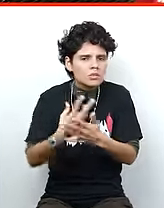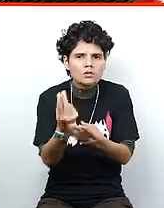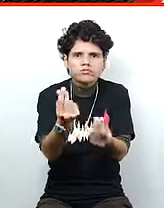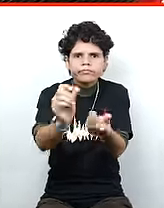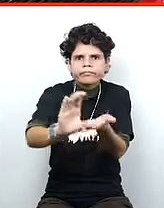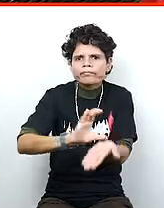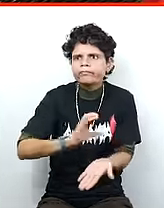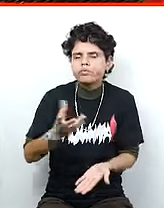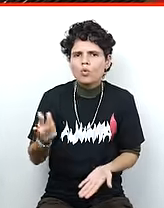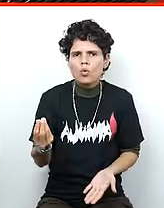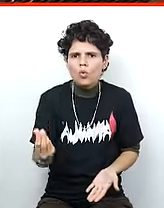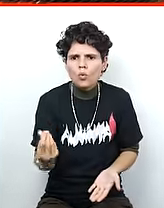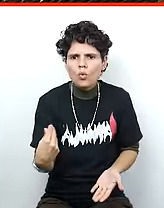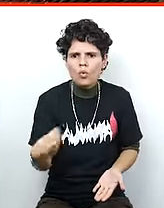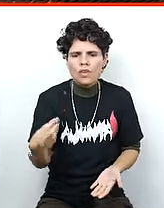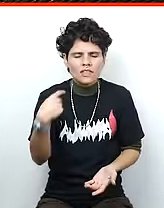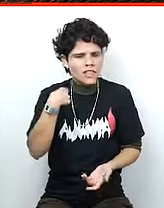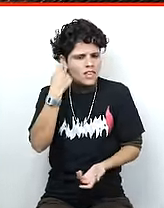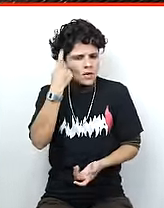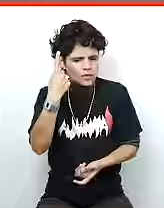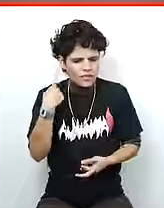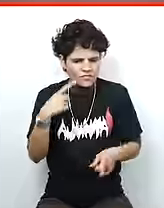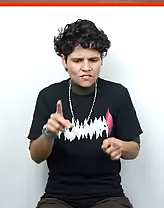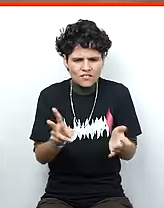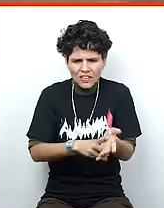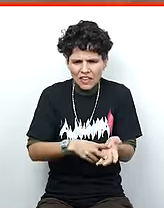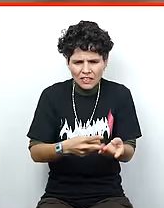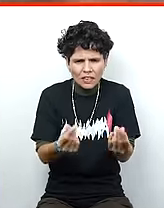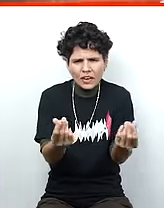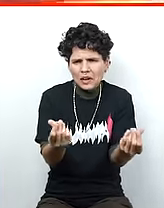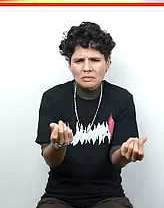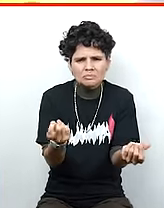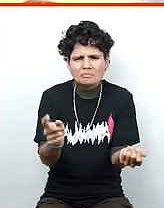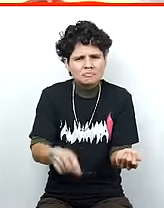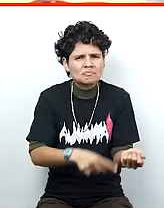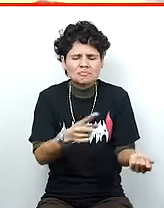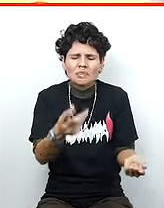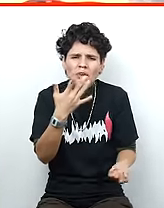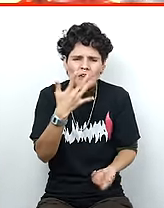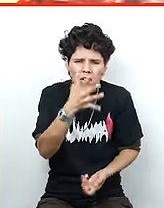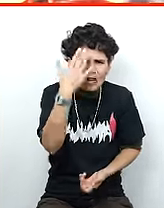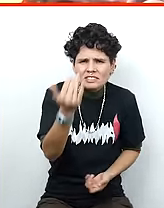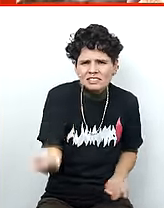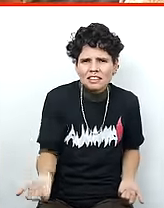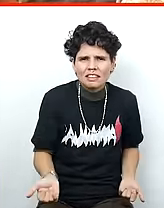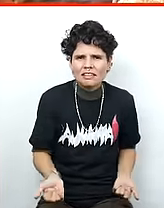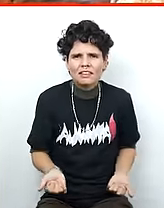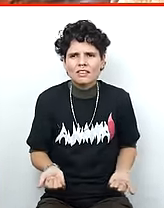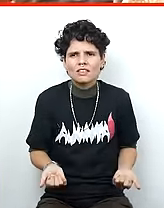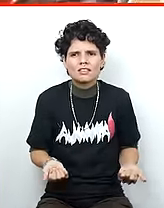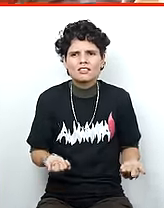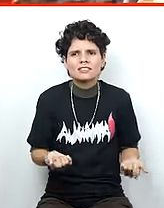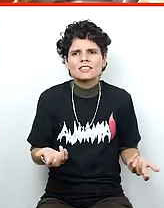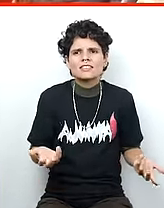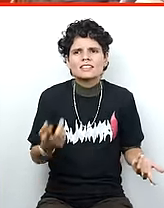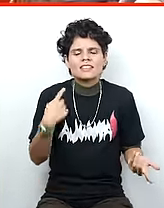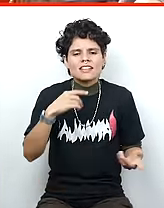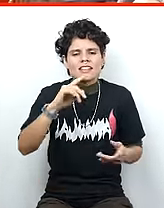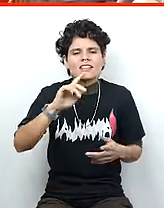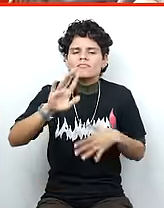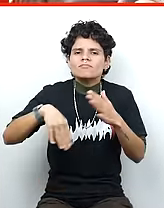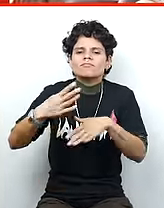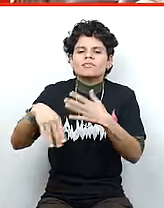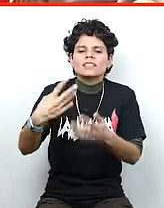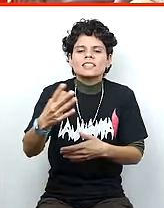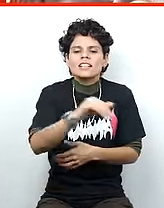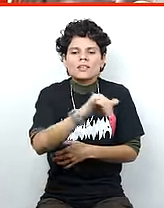de lo vacío que es el dinero, a pesar de que nosotros nos desvivimos por él, pues nosotros nos sacamos la chucha por esa guada, por el dinero, pero te das cuenta al final del